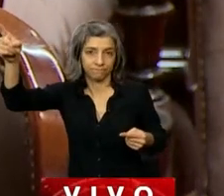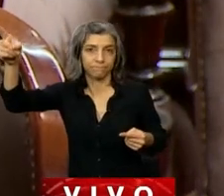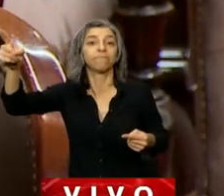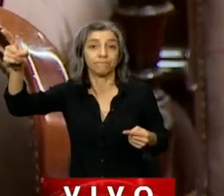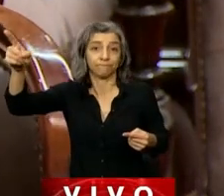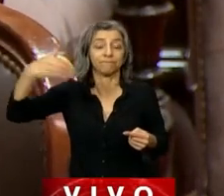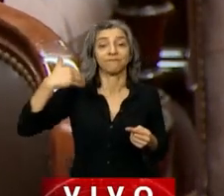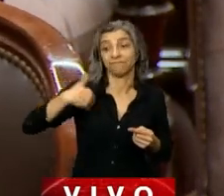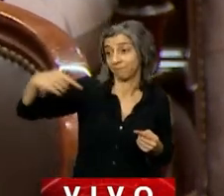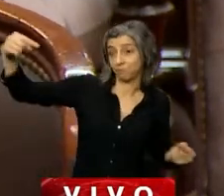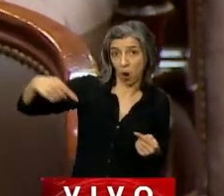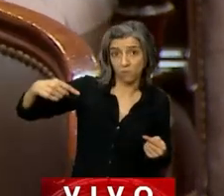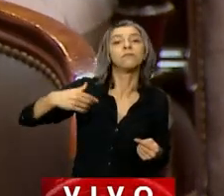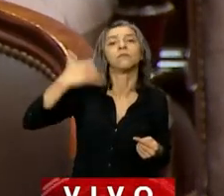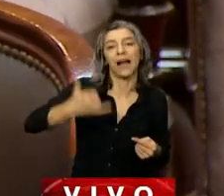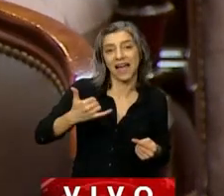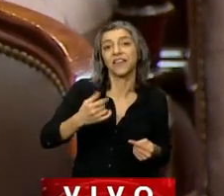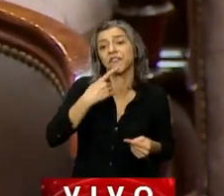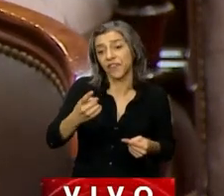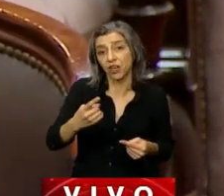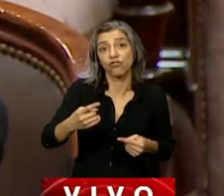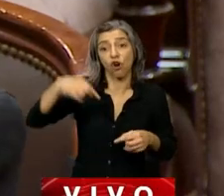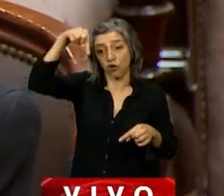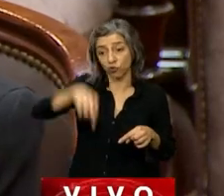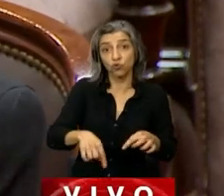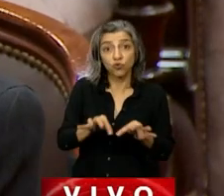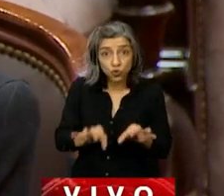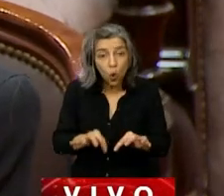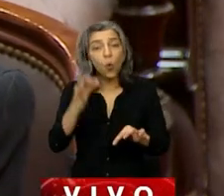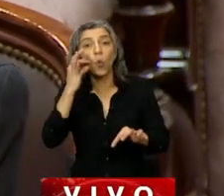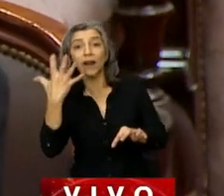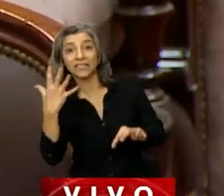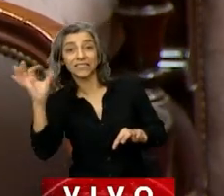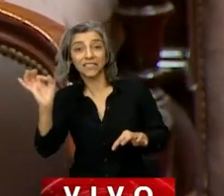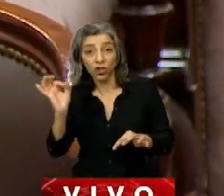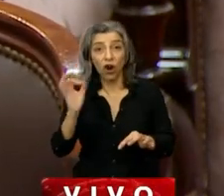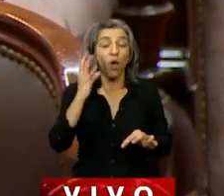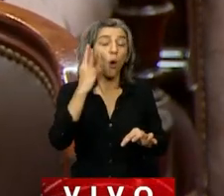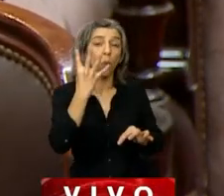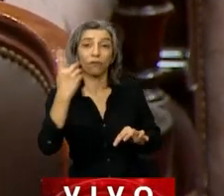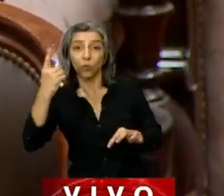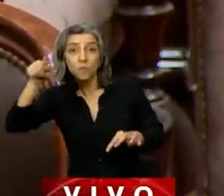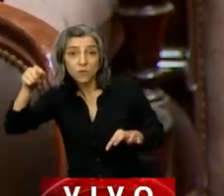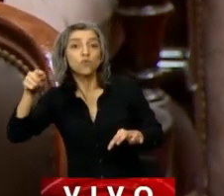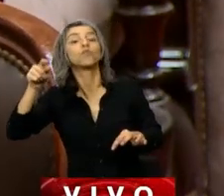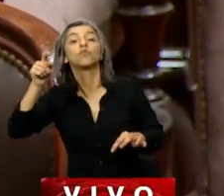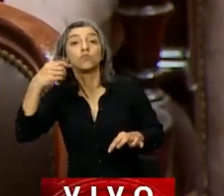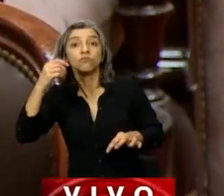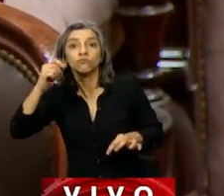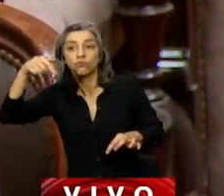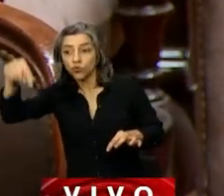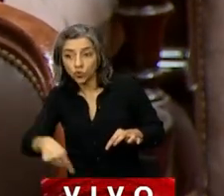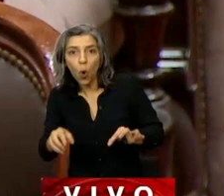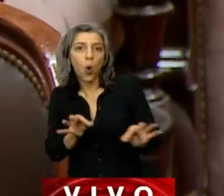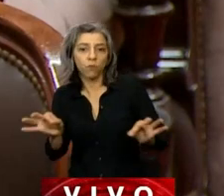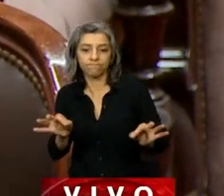CLPC cristalizó el conflicto de soberanía y dijo: al sur del paralelo 45 grados, 41 minutos sur, es un área en